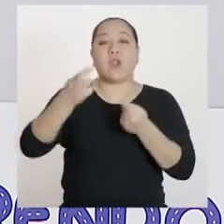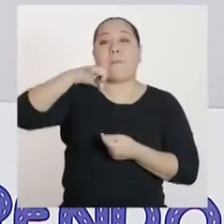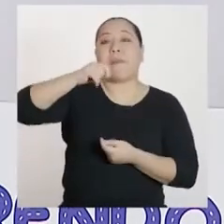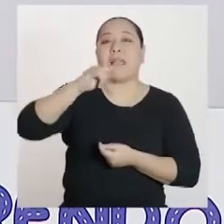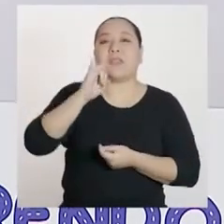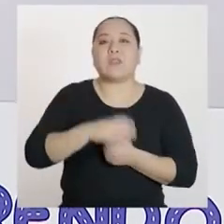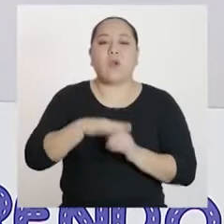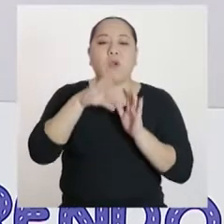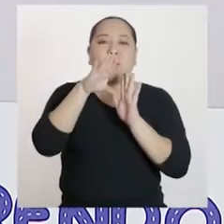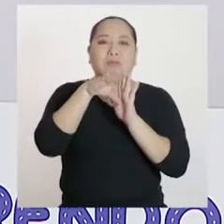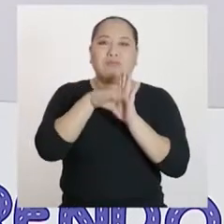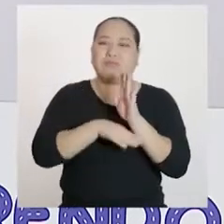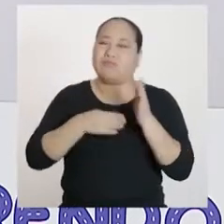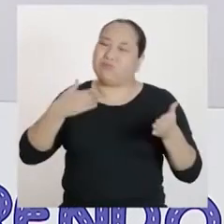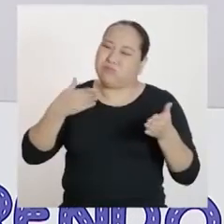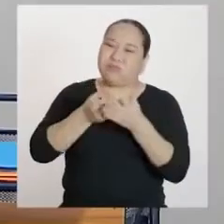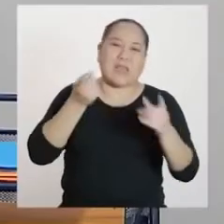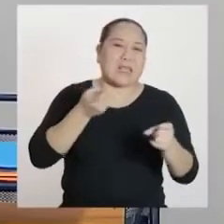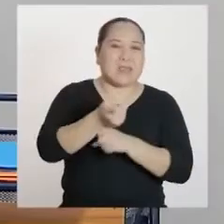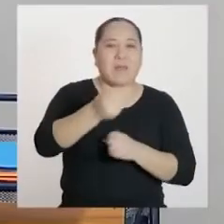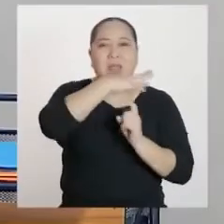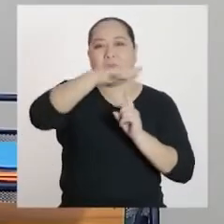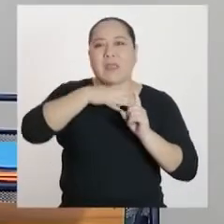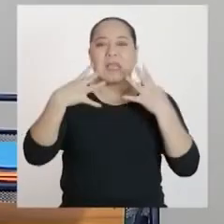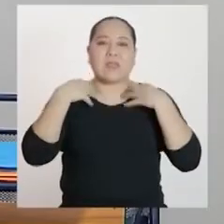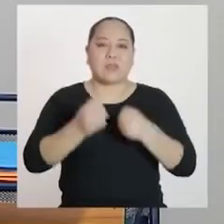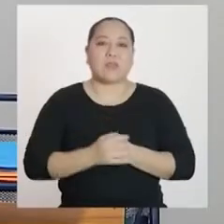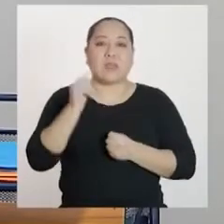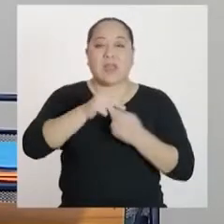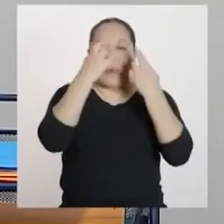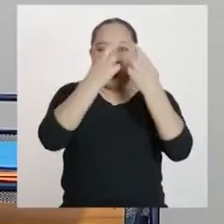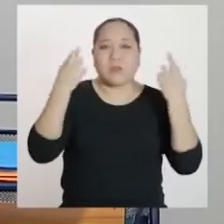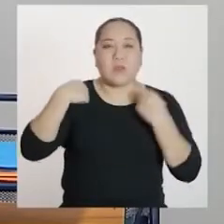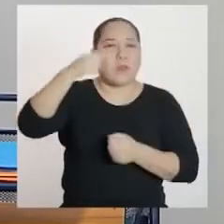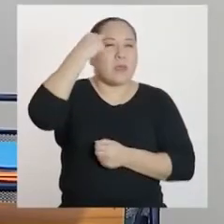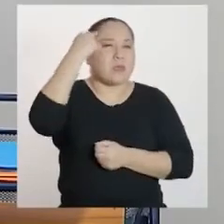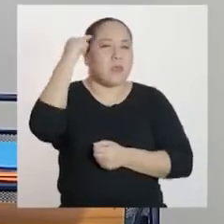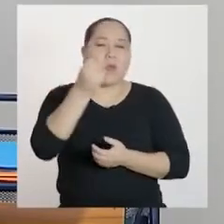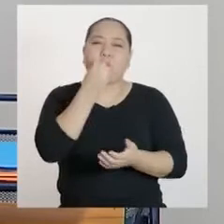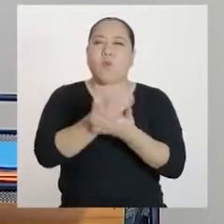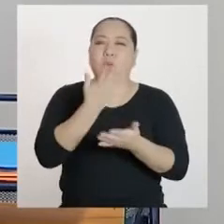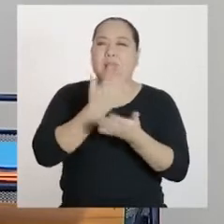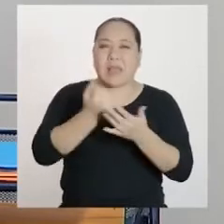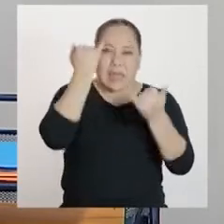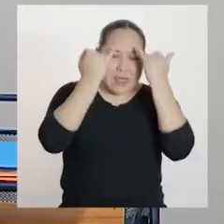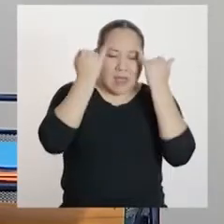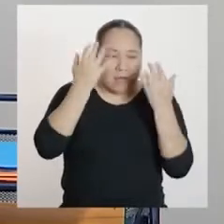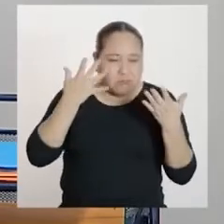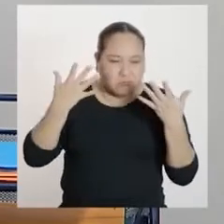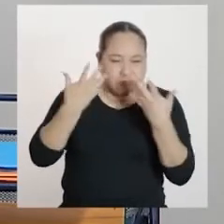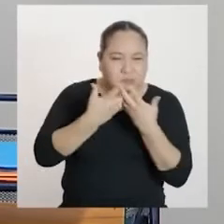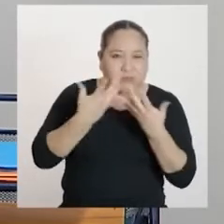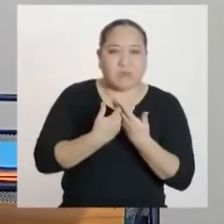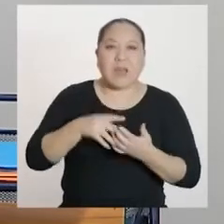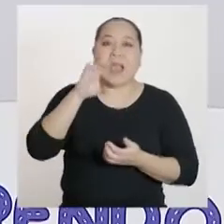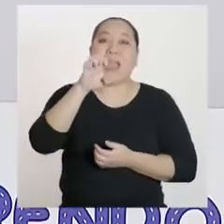mitigar el impacto en el ambiente y en la salud. Sí, y a la promo se le ha ocurrido una muy buena idea que tiene que ver con los